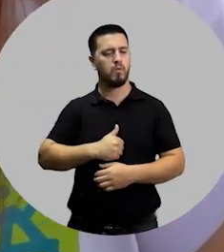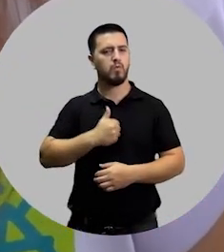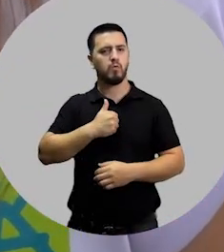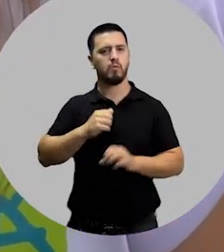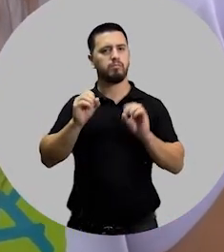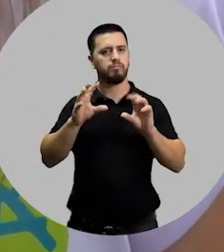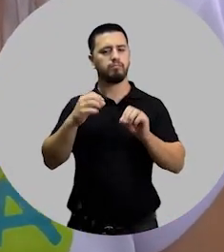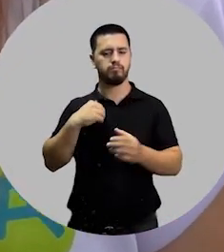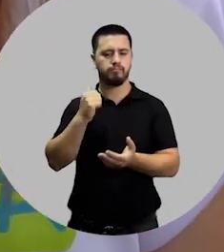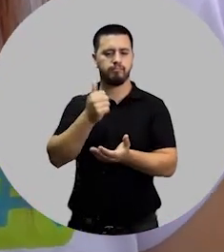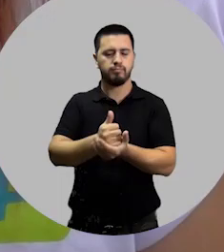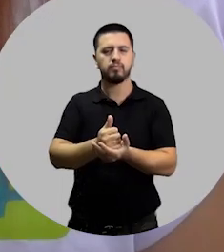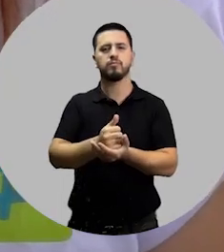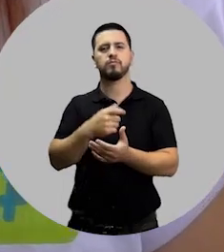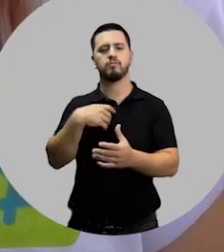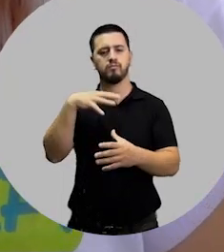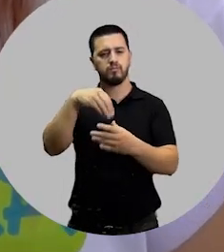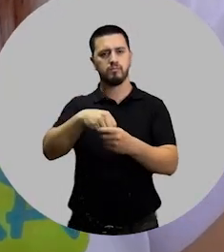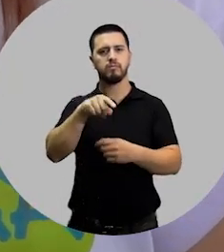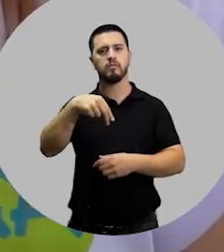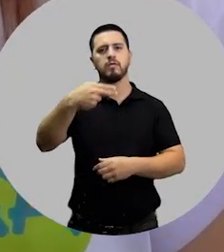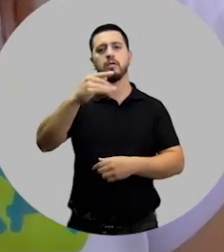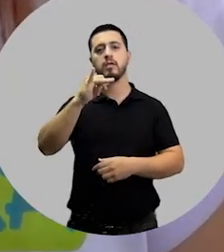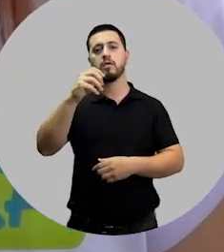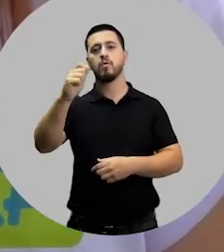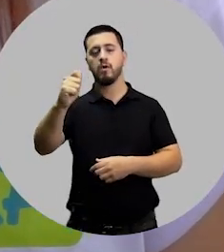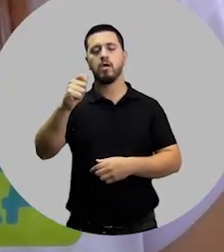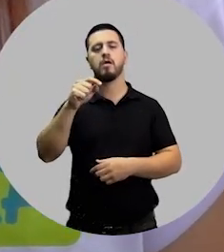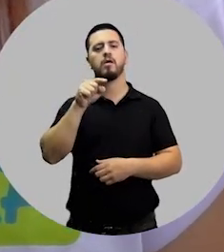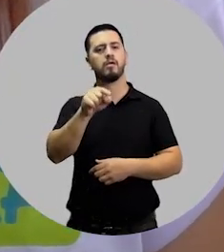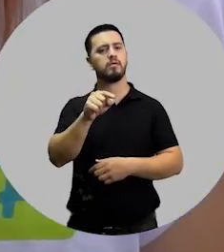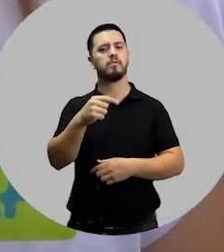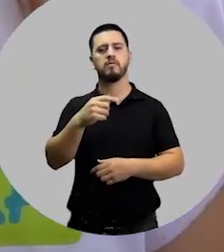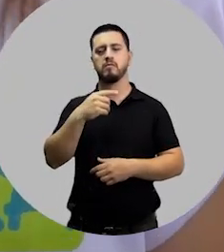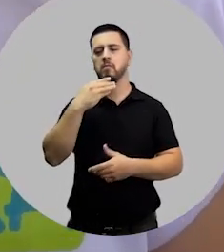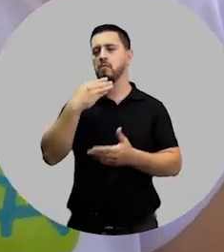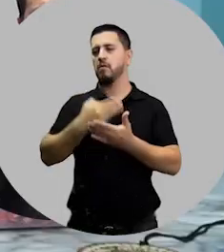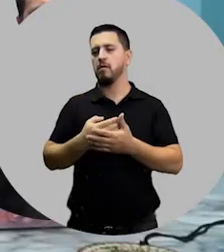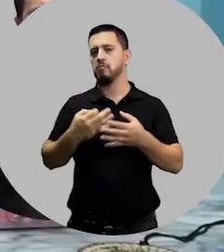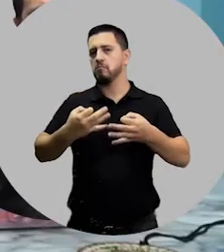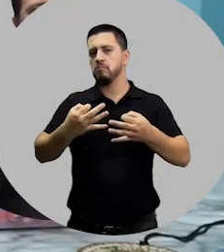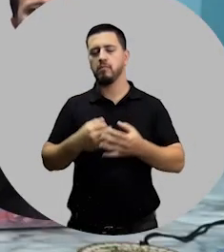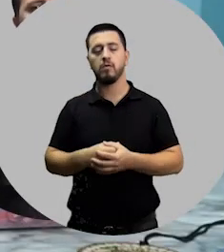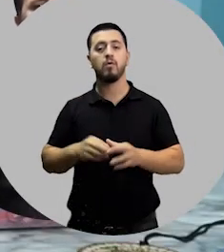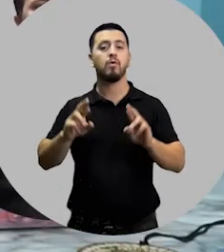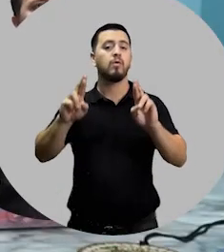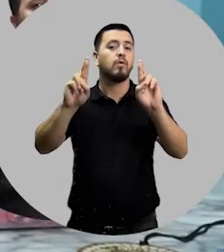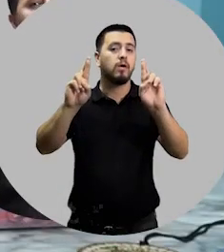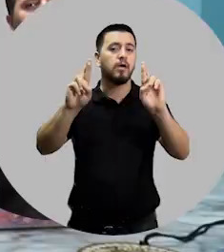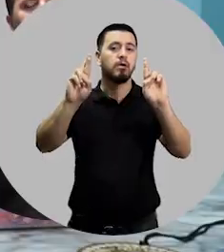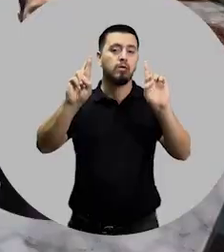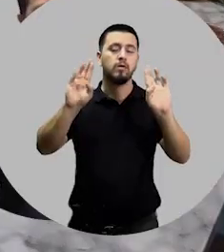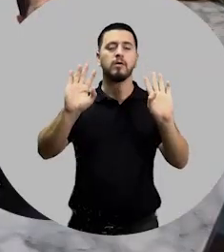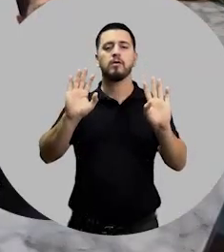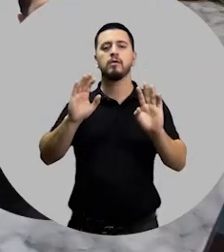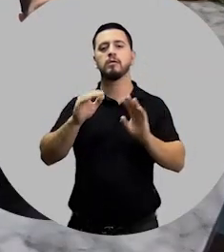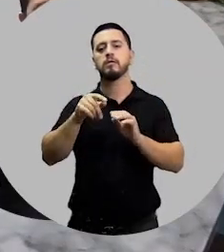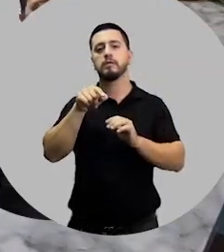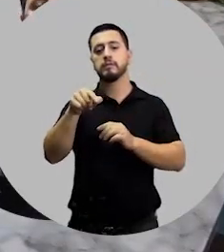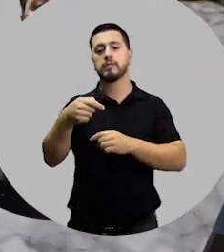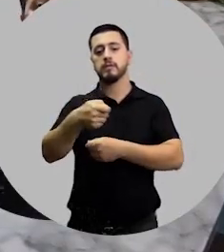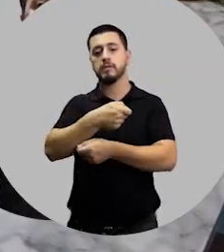un honor para mí estar hoy acá. Ser parte de AICUA es espectacular. Ojalá que